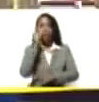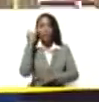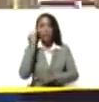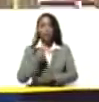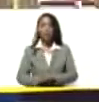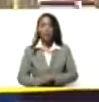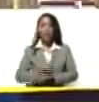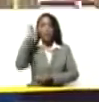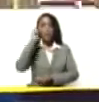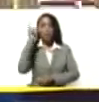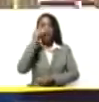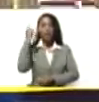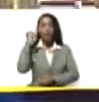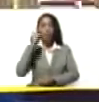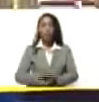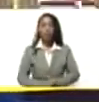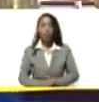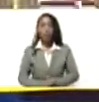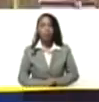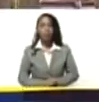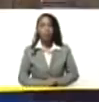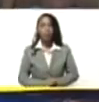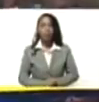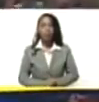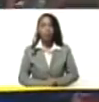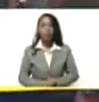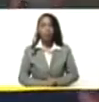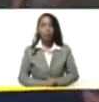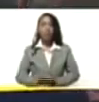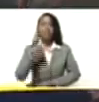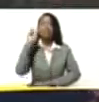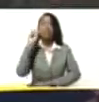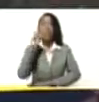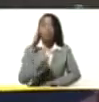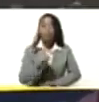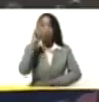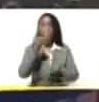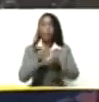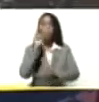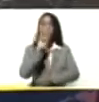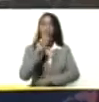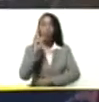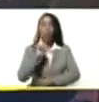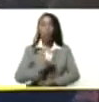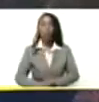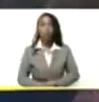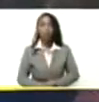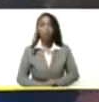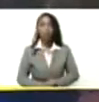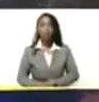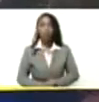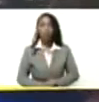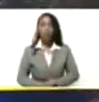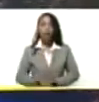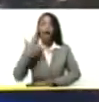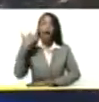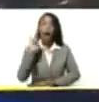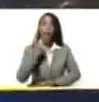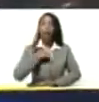diputados diputadas también 2021 tenemos que